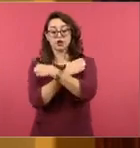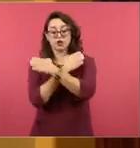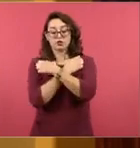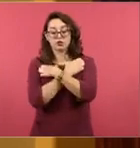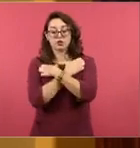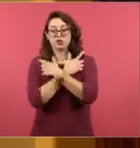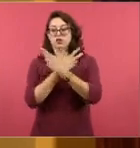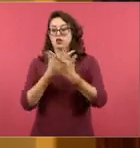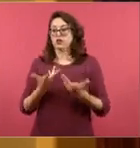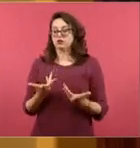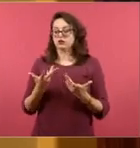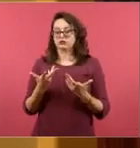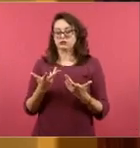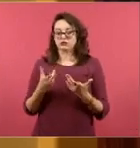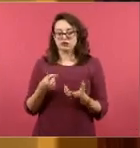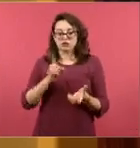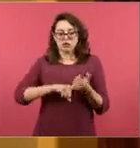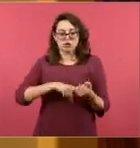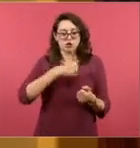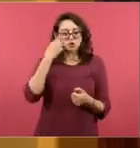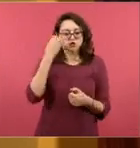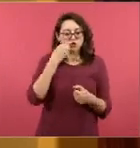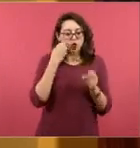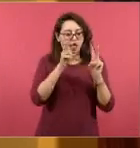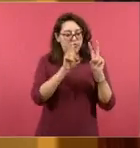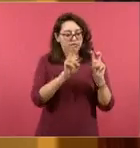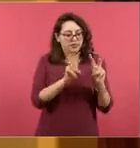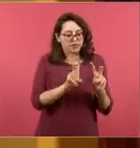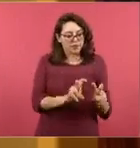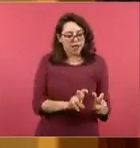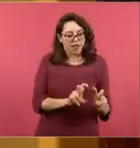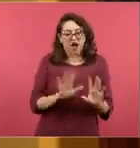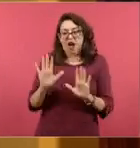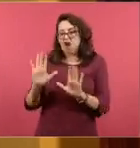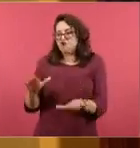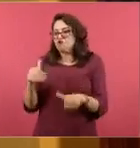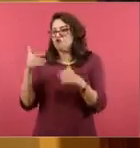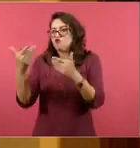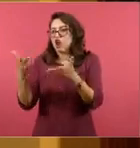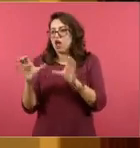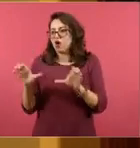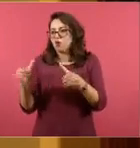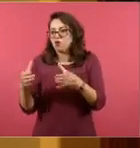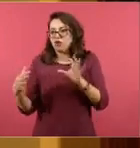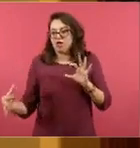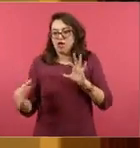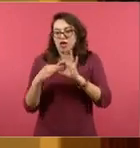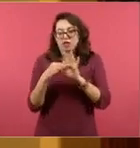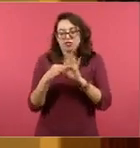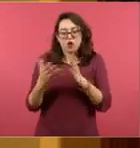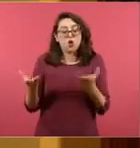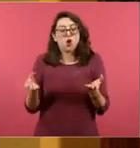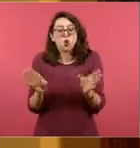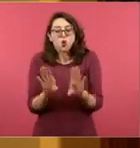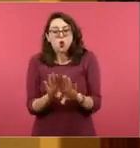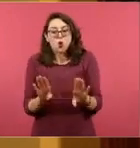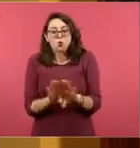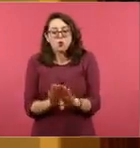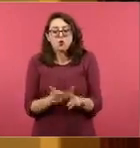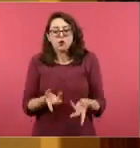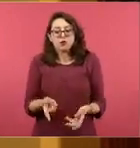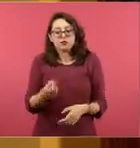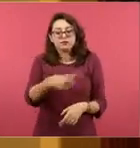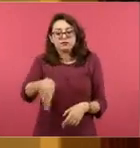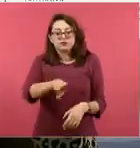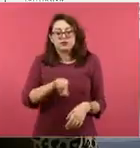vida cotidiana del estudiante, es decir, cómo anclamos, cómo hacemos para poder generar interés